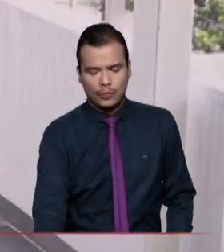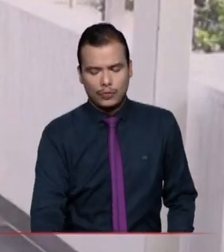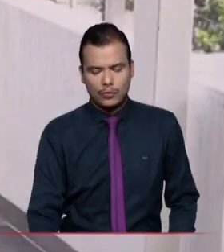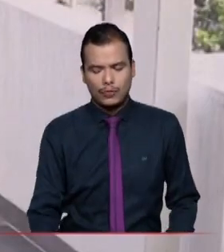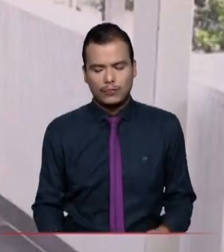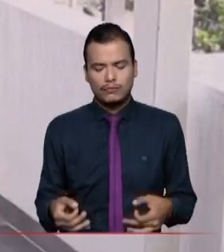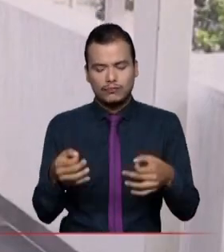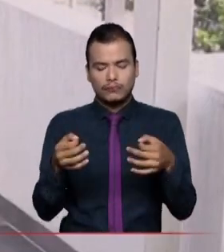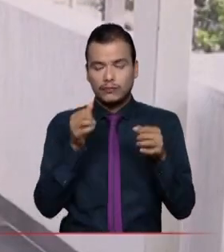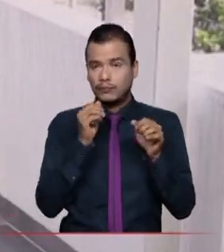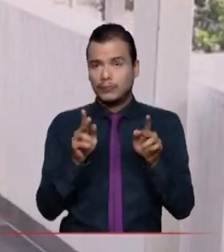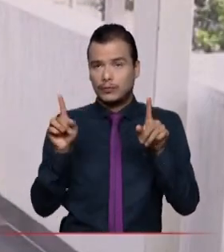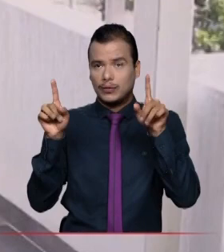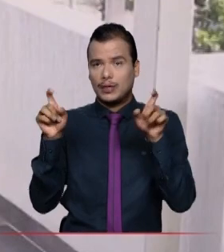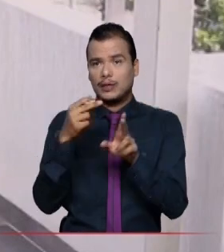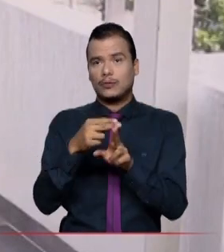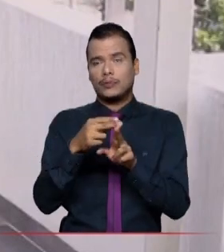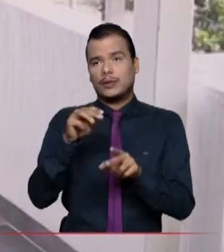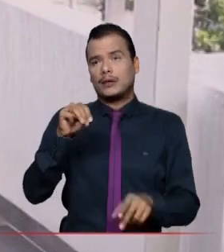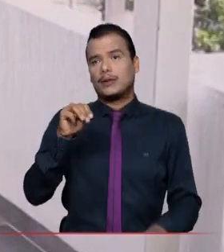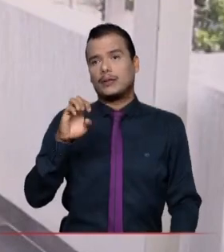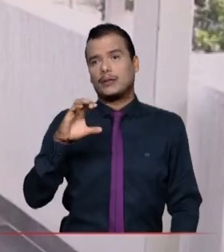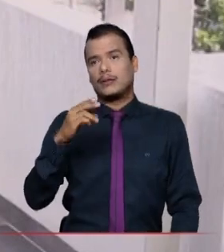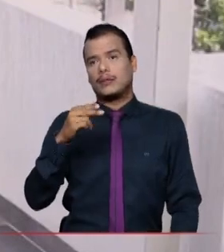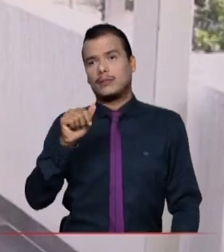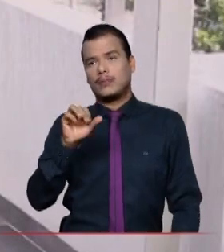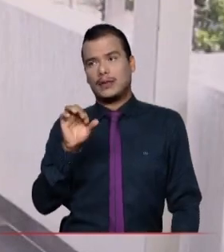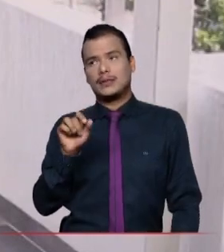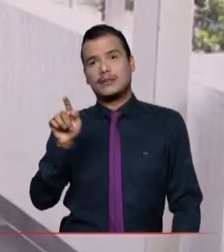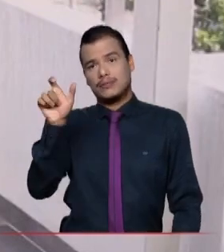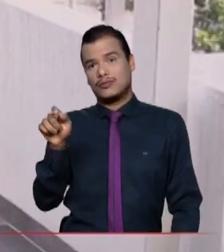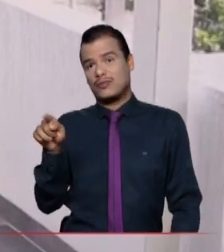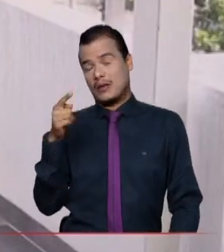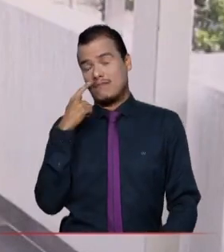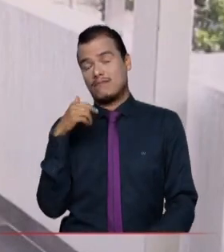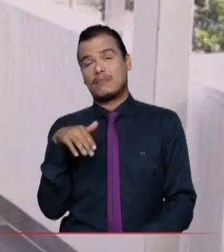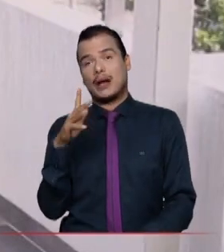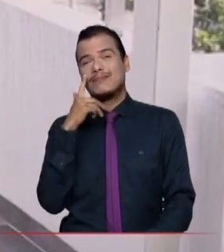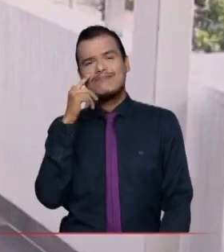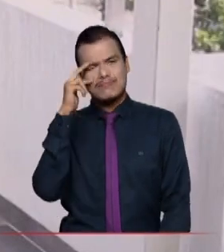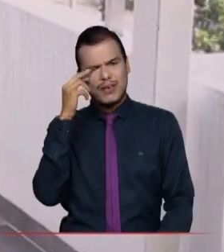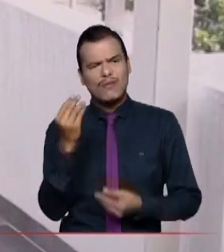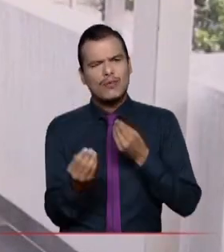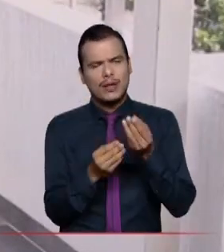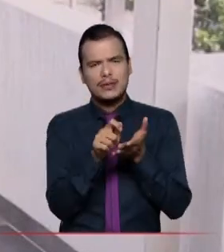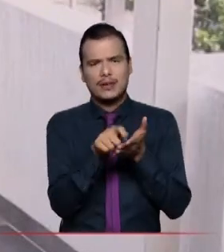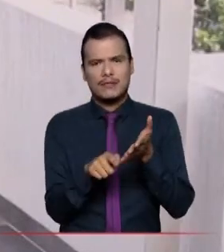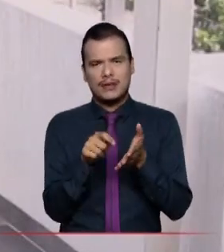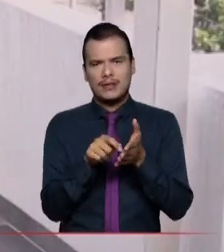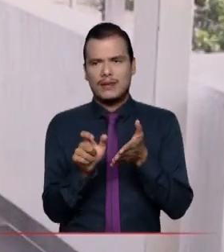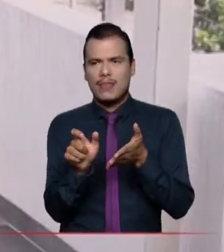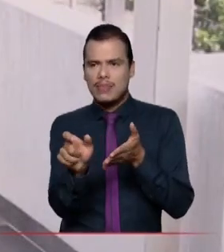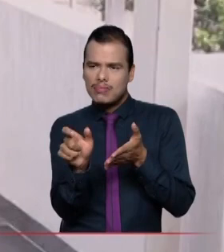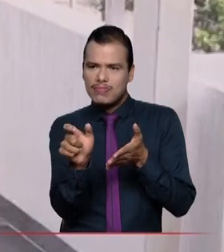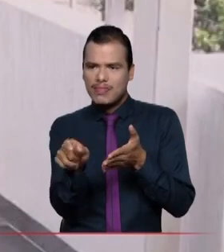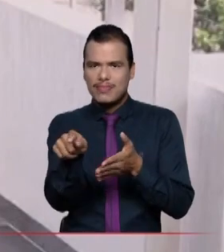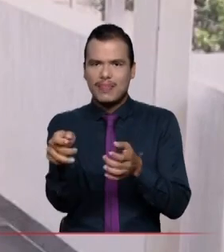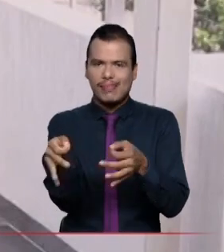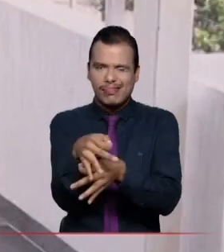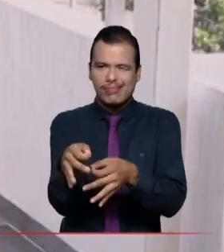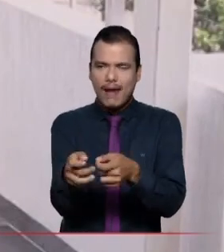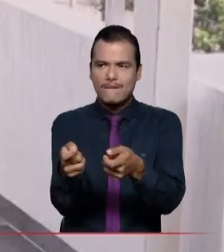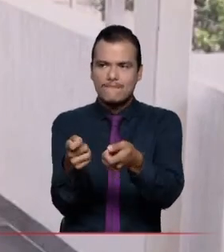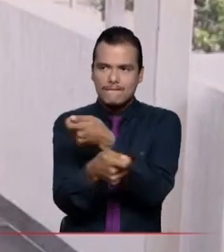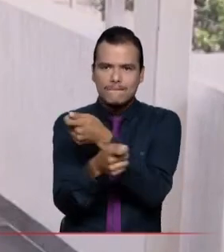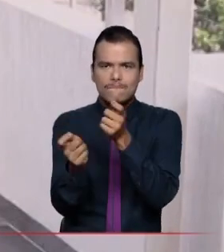captura alias Mechas, quien al parecer es el zar de cambiazos de tarjetas débito o crédito y se dedicaba a